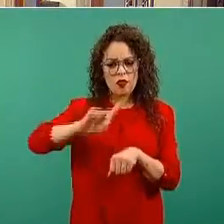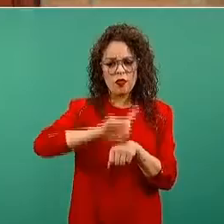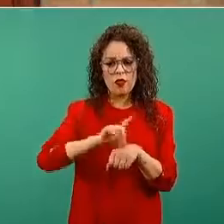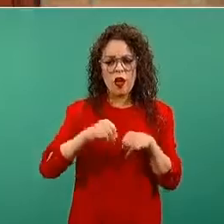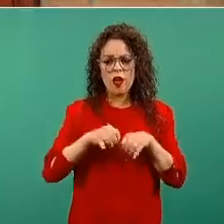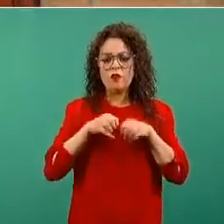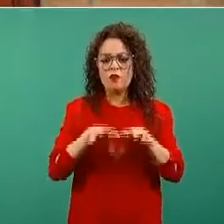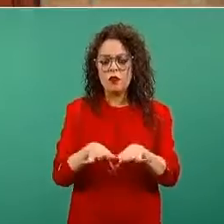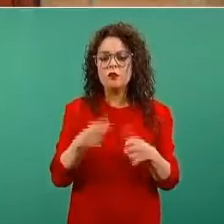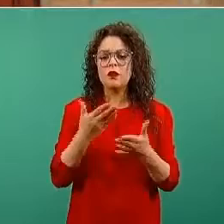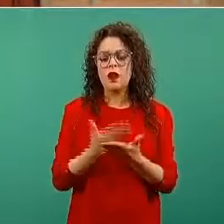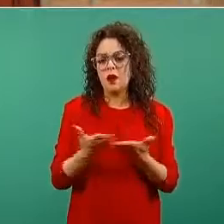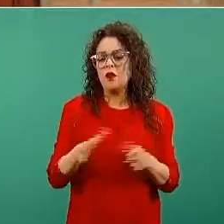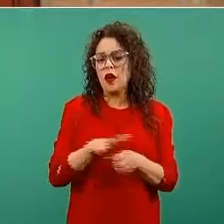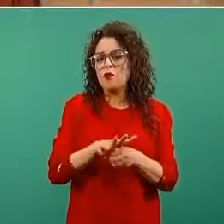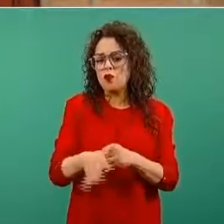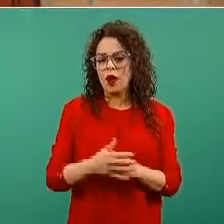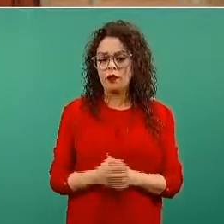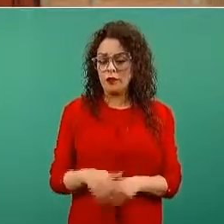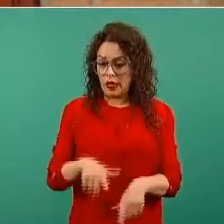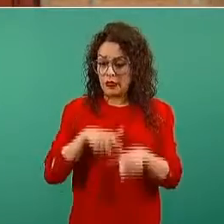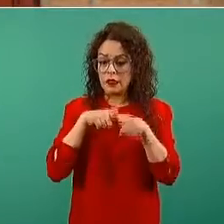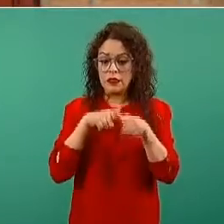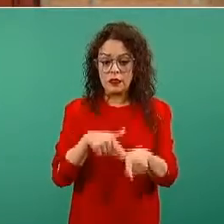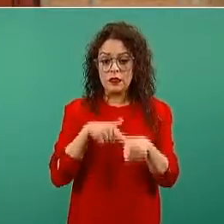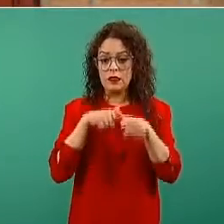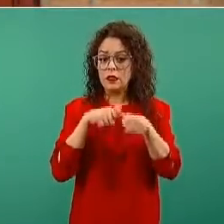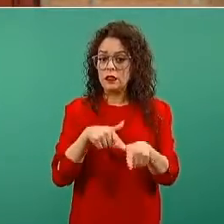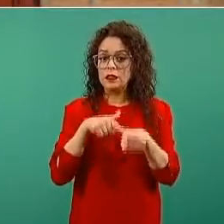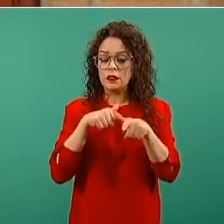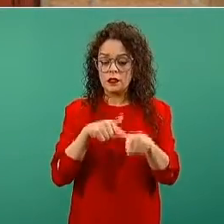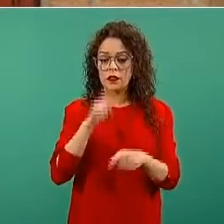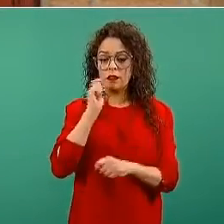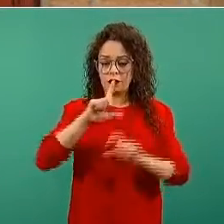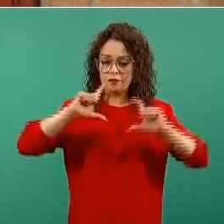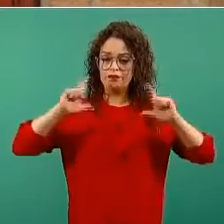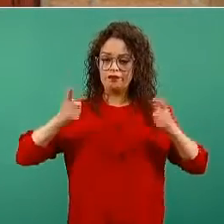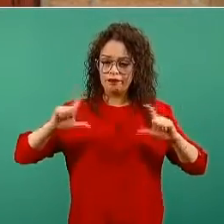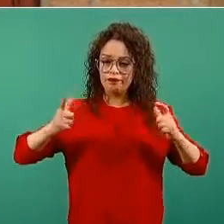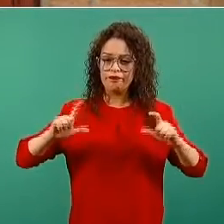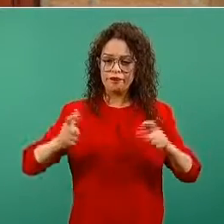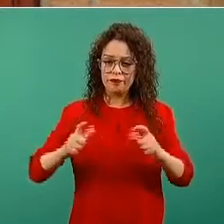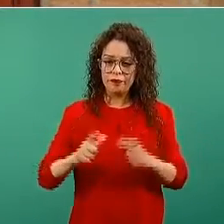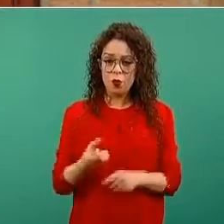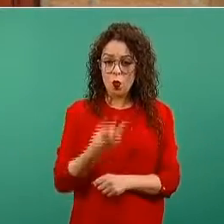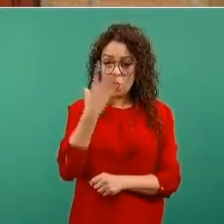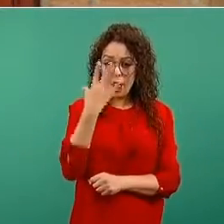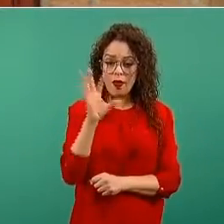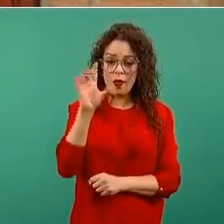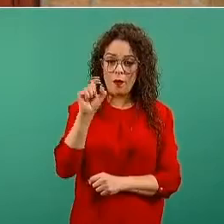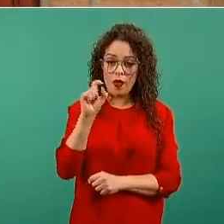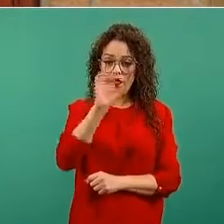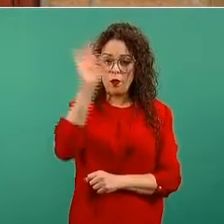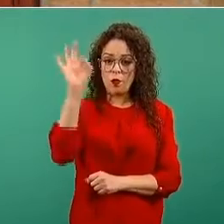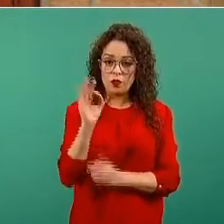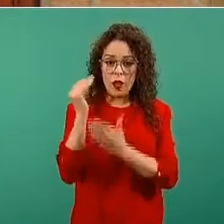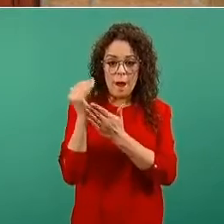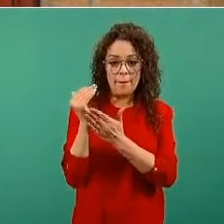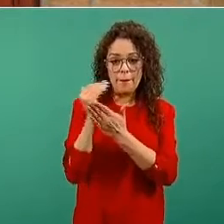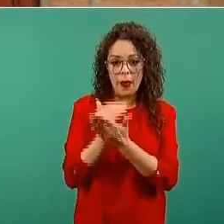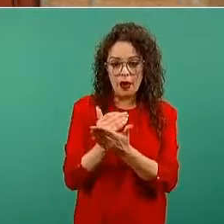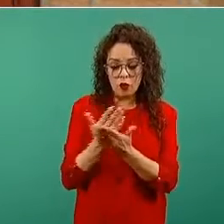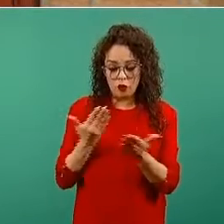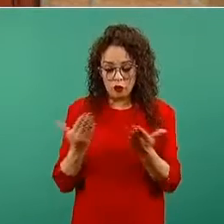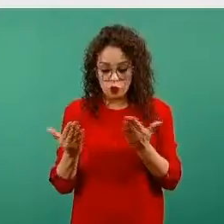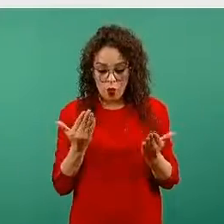el comportamiento epidémico continúa con su tendencia descendente, menos 20% para la comparación entre la